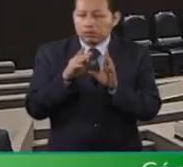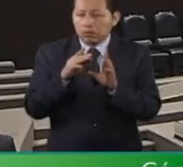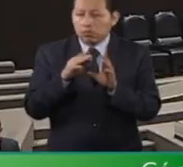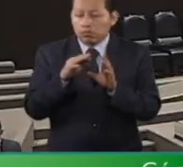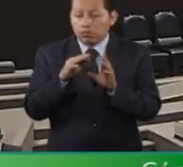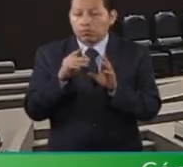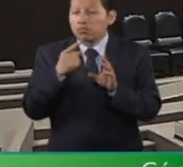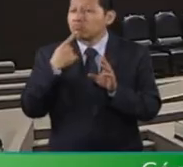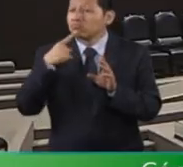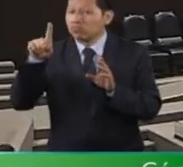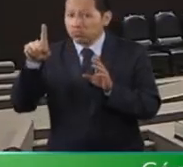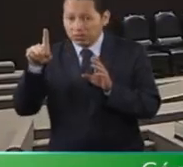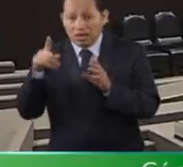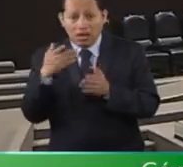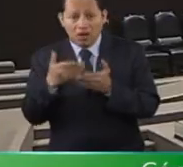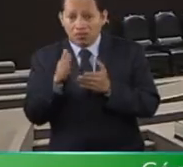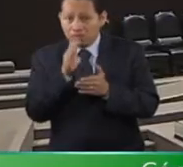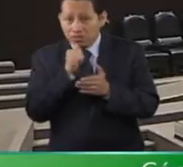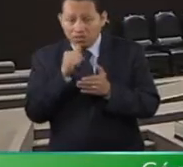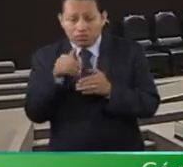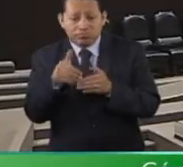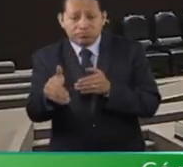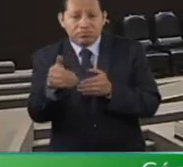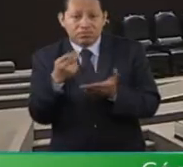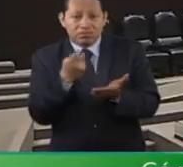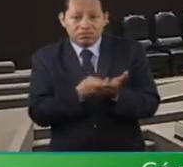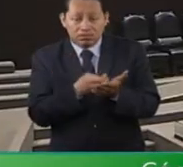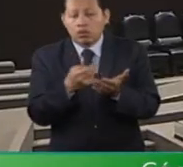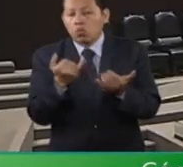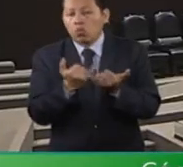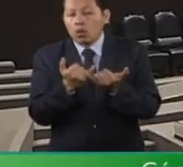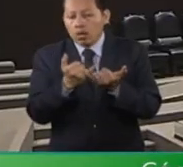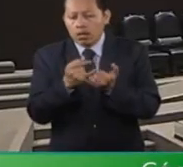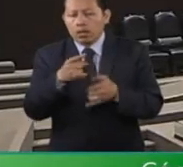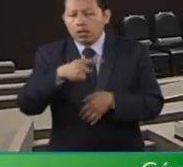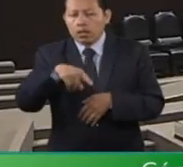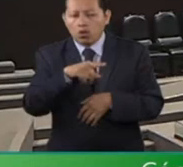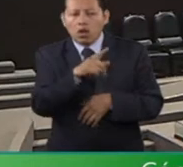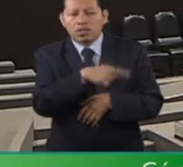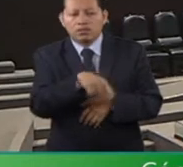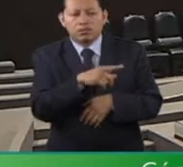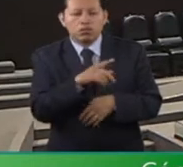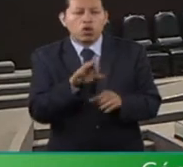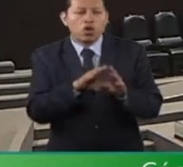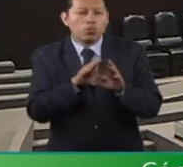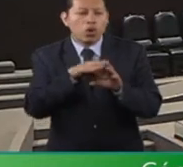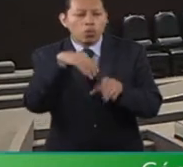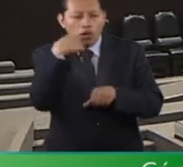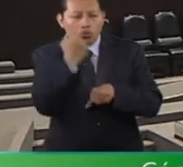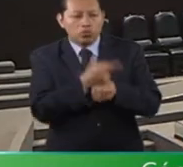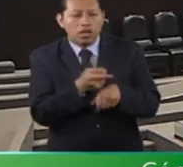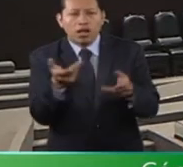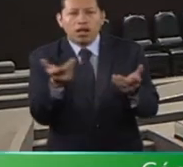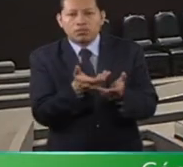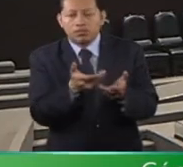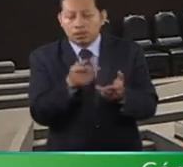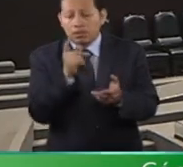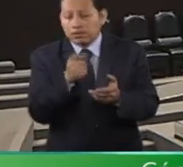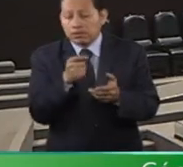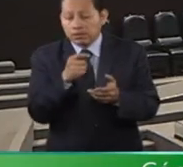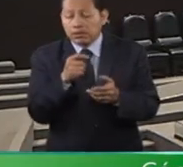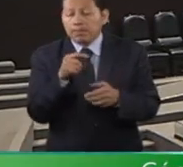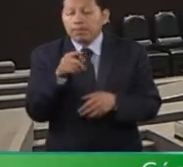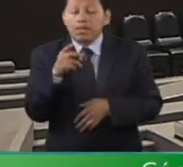los legisladores hagan de la Constitución su voluntad. Esto significa que los cambios que